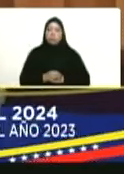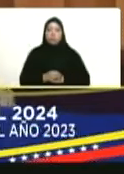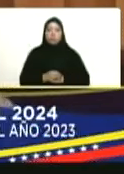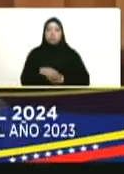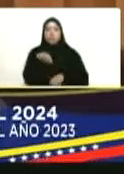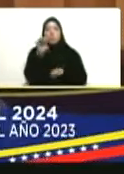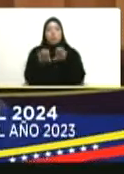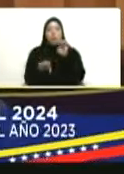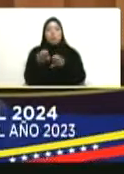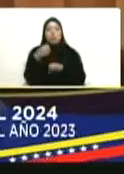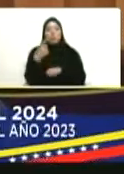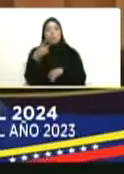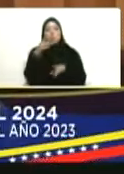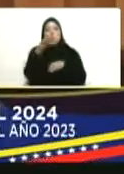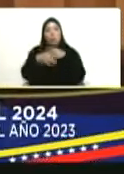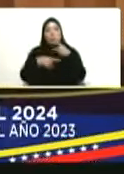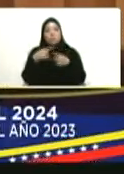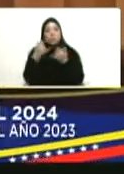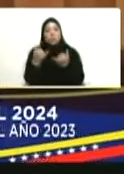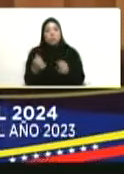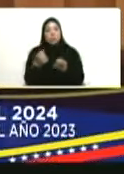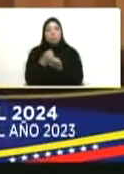evaluó los casos,